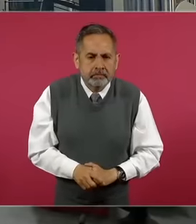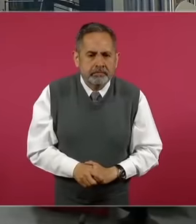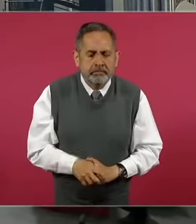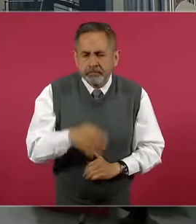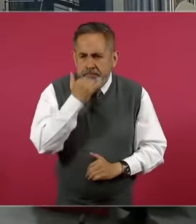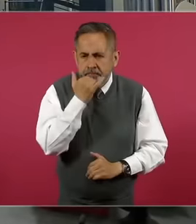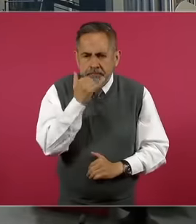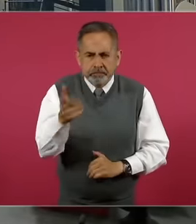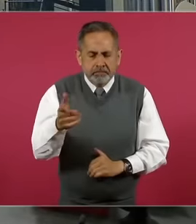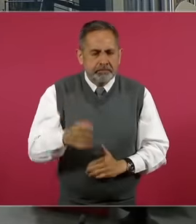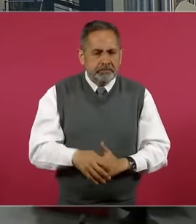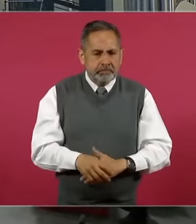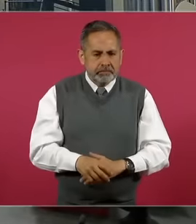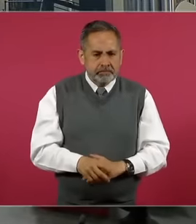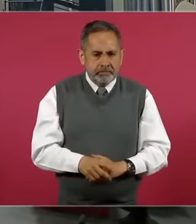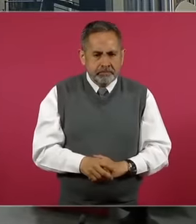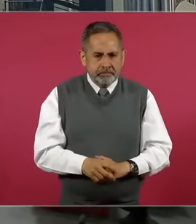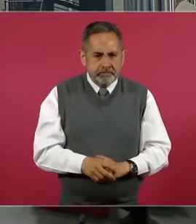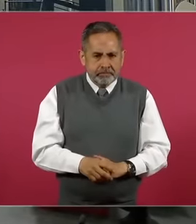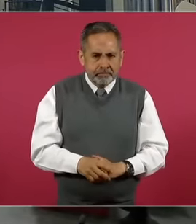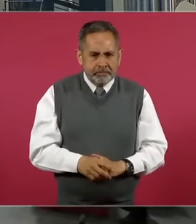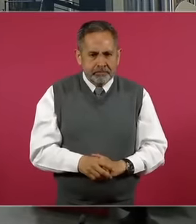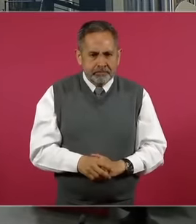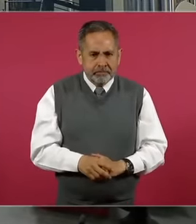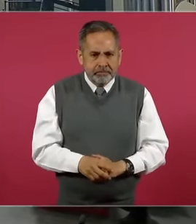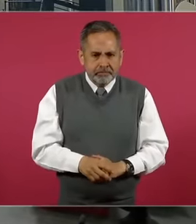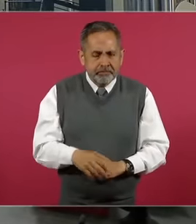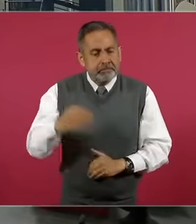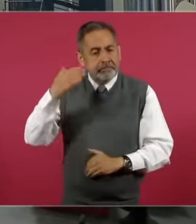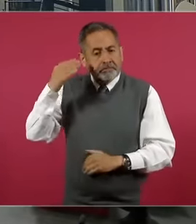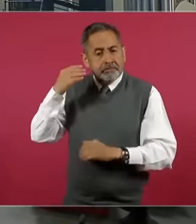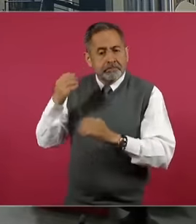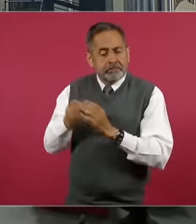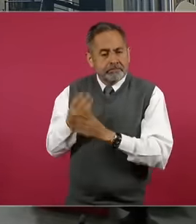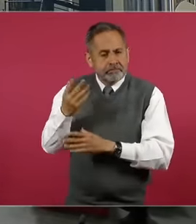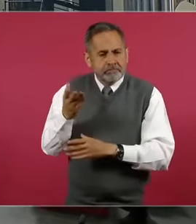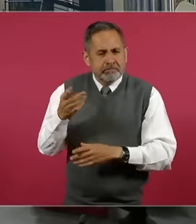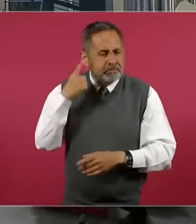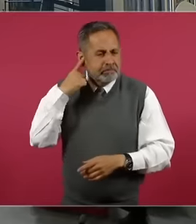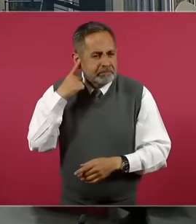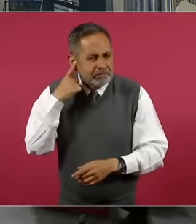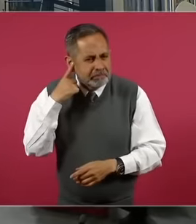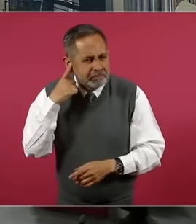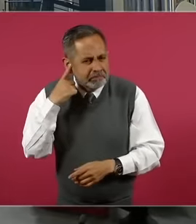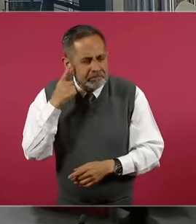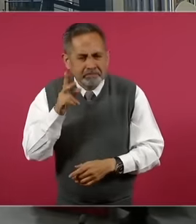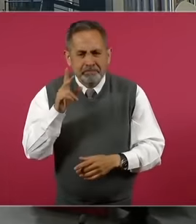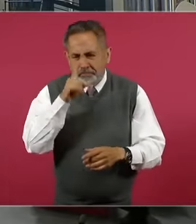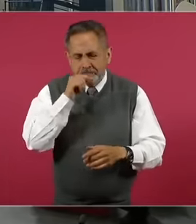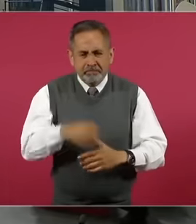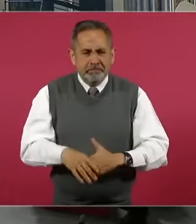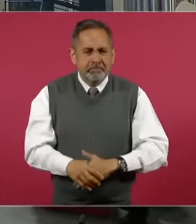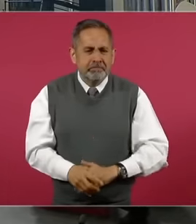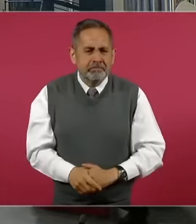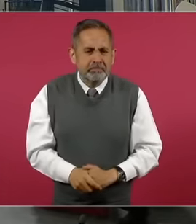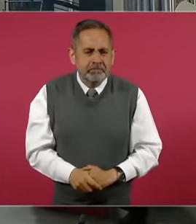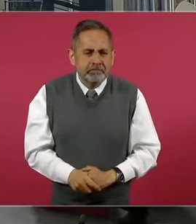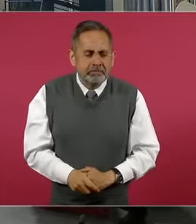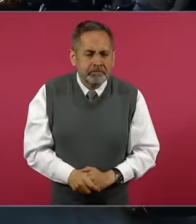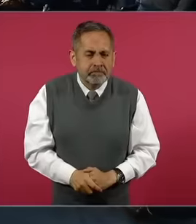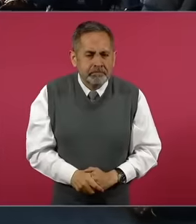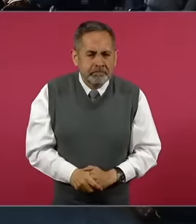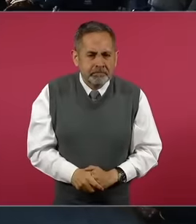Mande. Es que hace un rato, cuando empezó la mañanera, la alcaldesa morenista